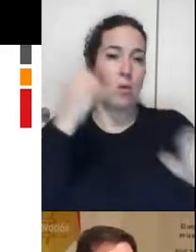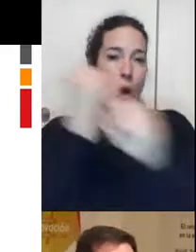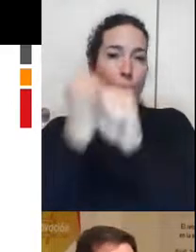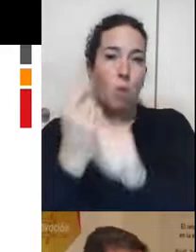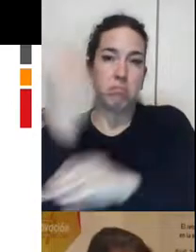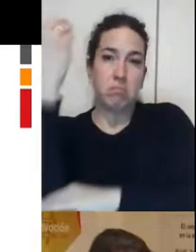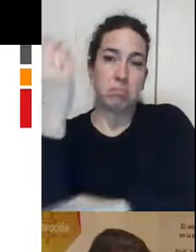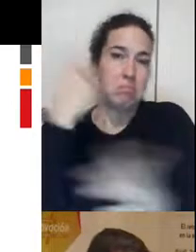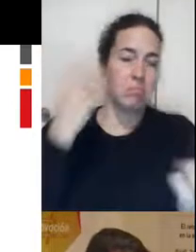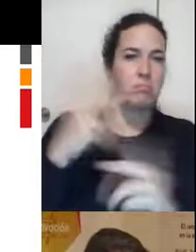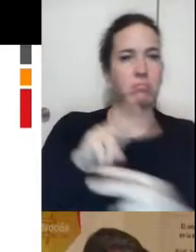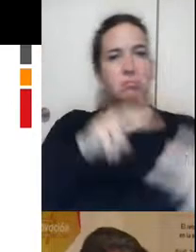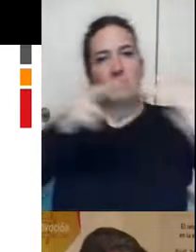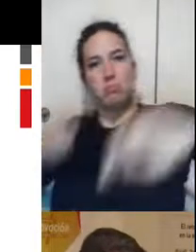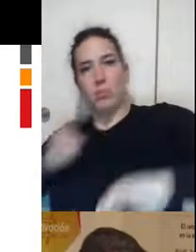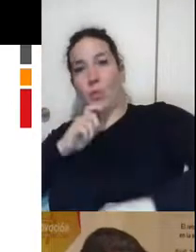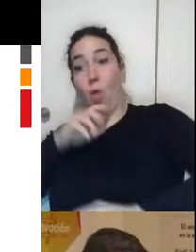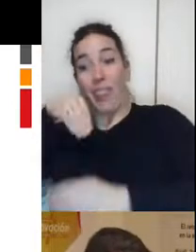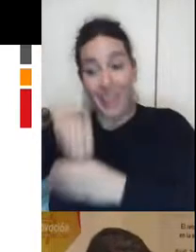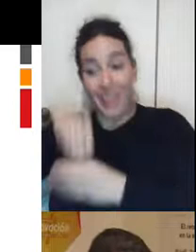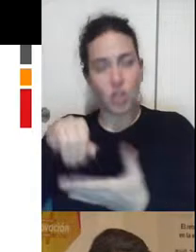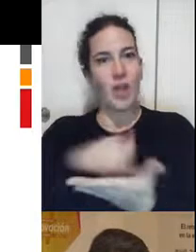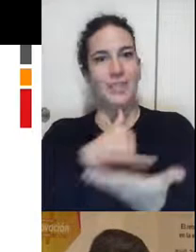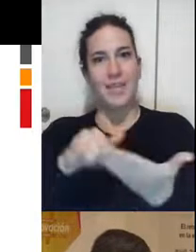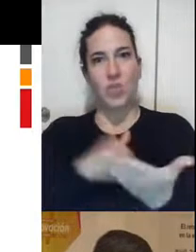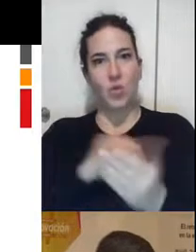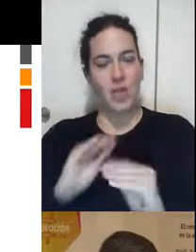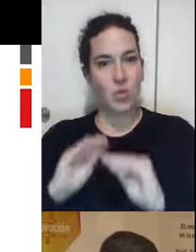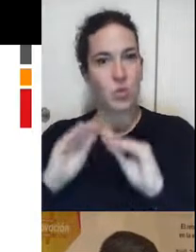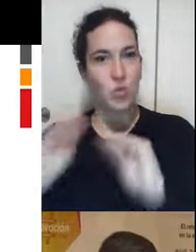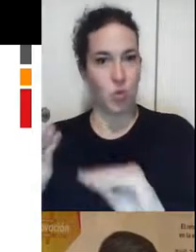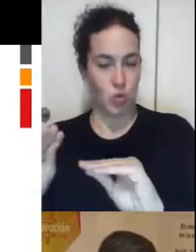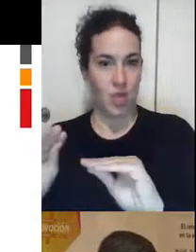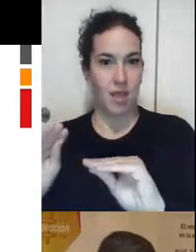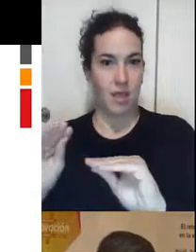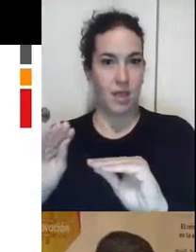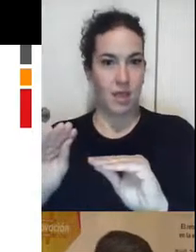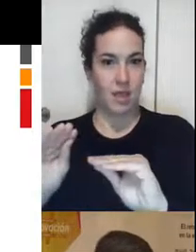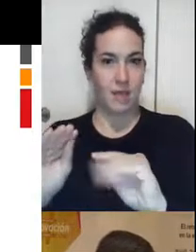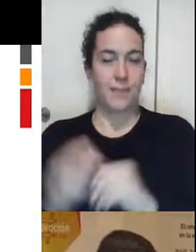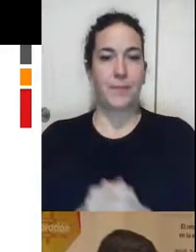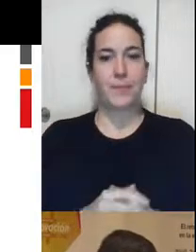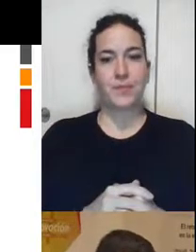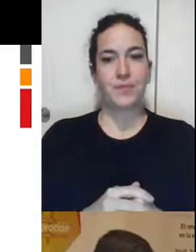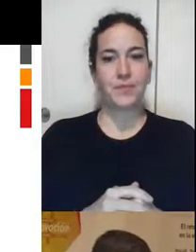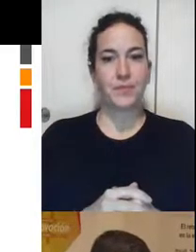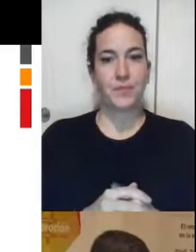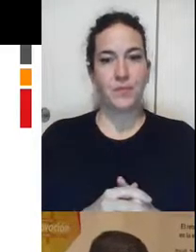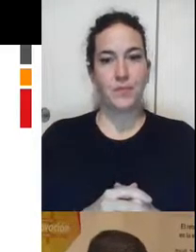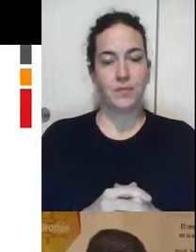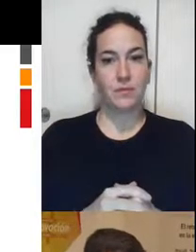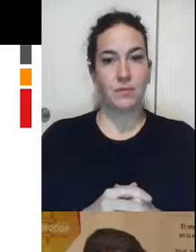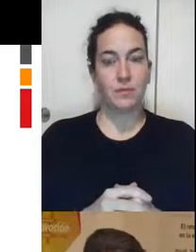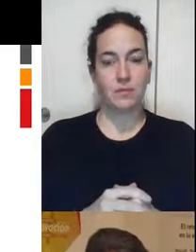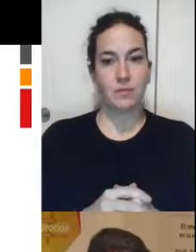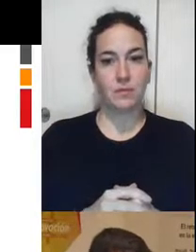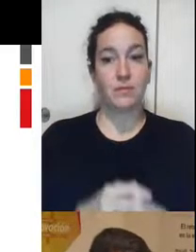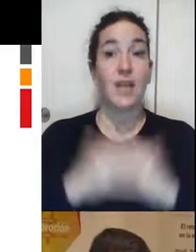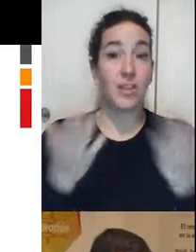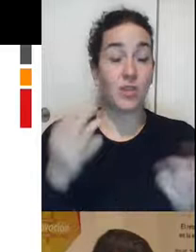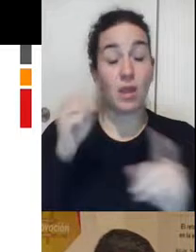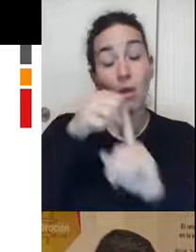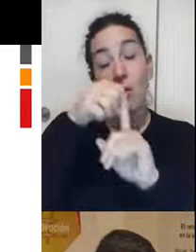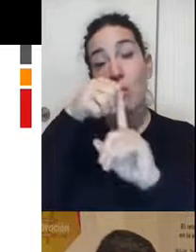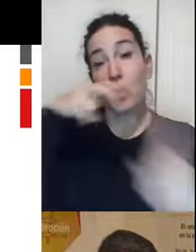de la asignatura y de la materia que se está dando en el momento en el que se está realizando ese taller, ¿no? Desde el punto de vista